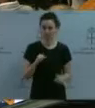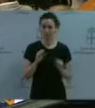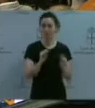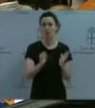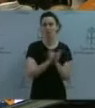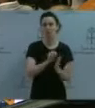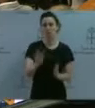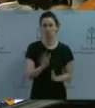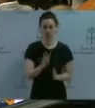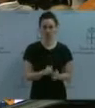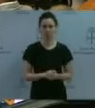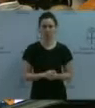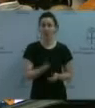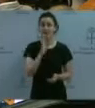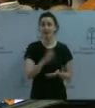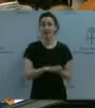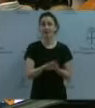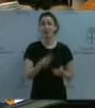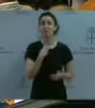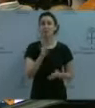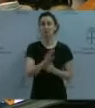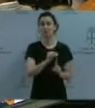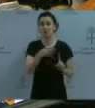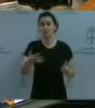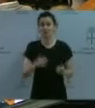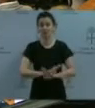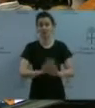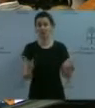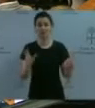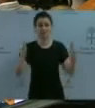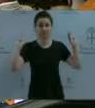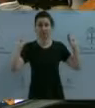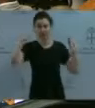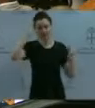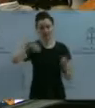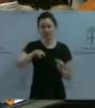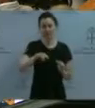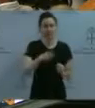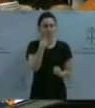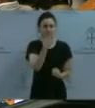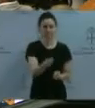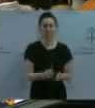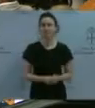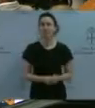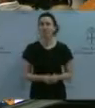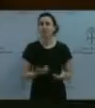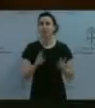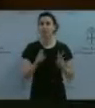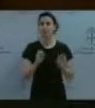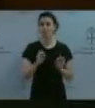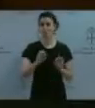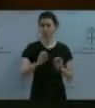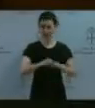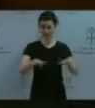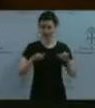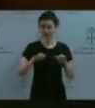portavoz de Foro, con lo cual creo que ha quedado bastante claro. Yo creo que esta reforma de la Cámara, del reglamento de la Cámara que culminamos